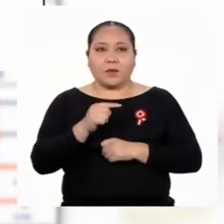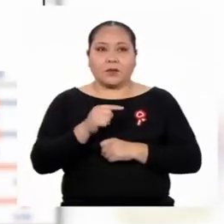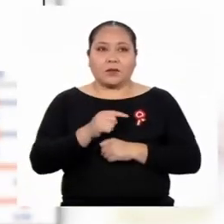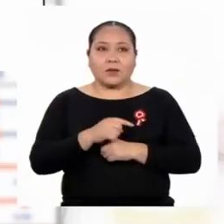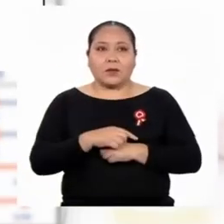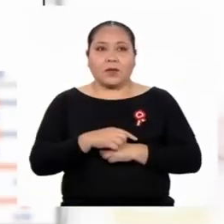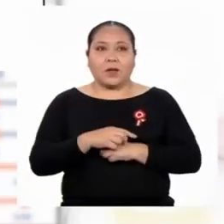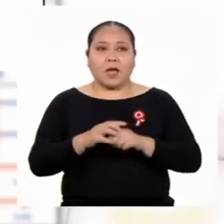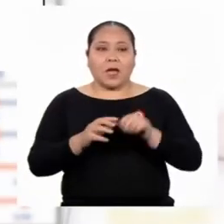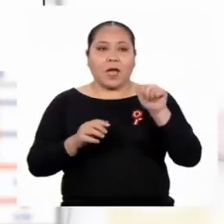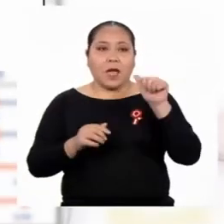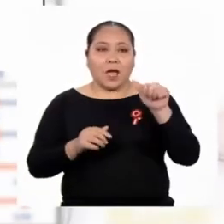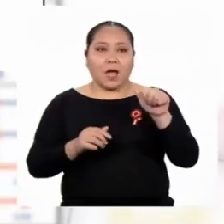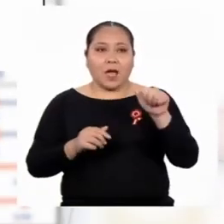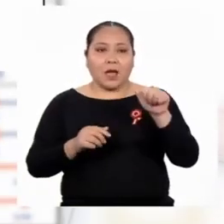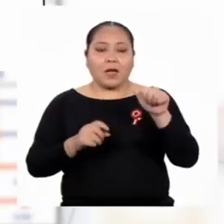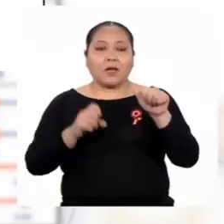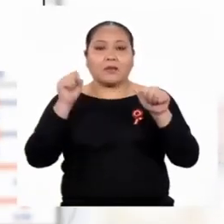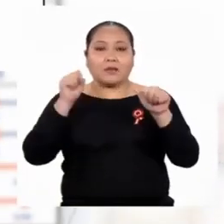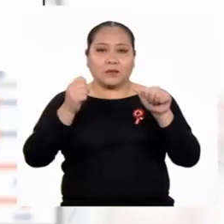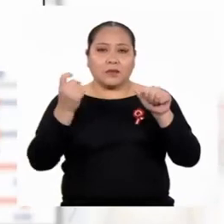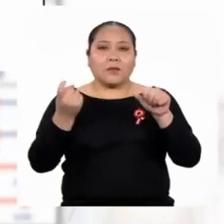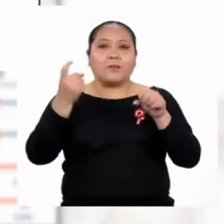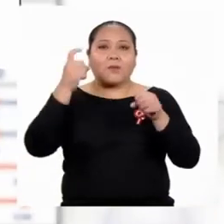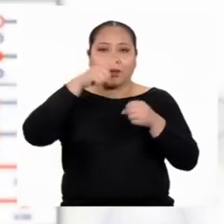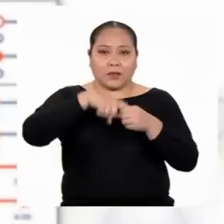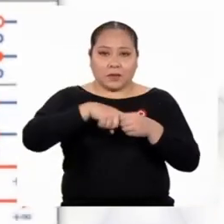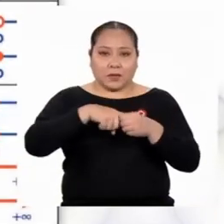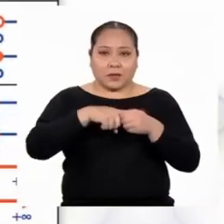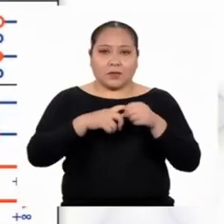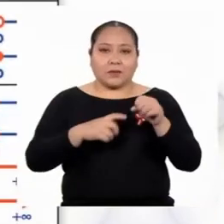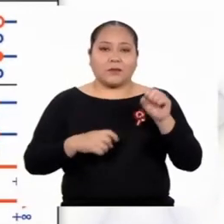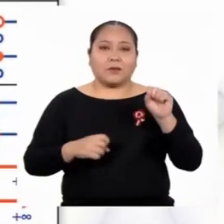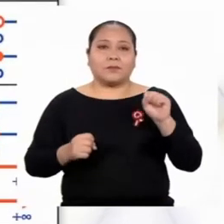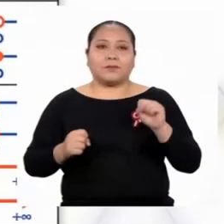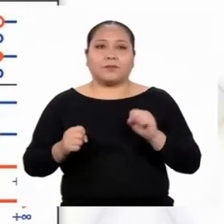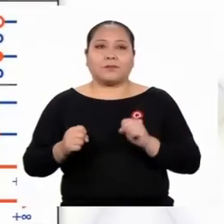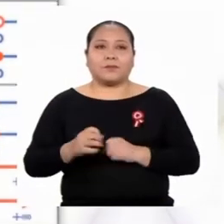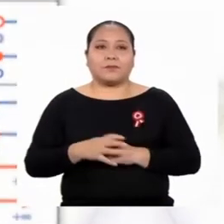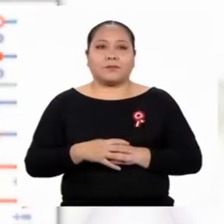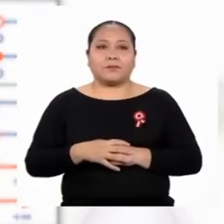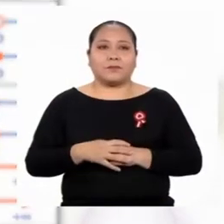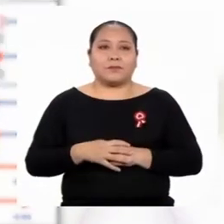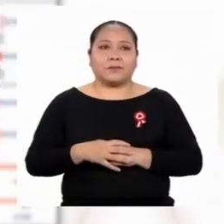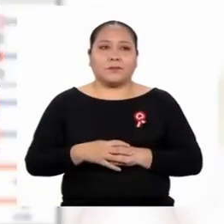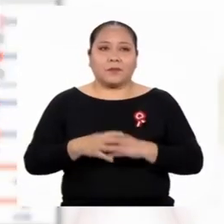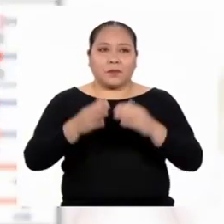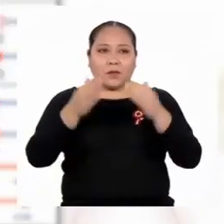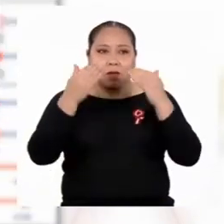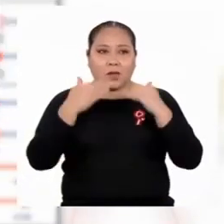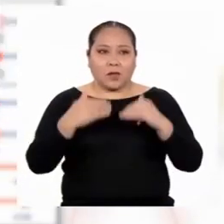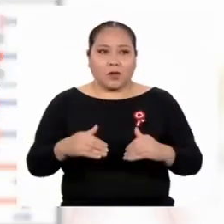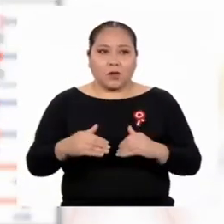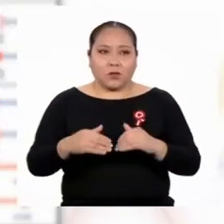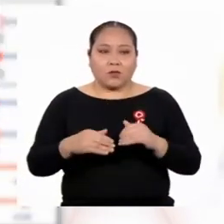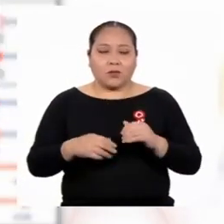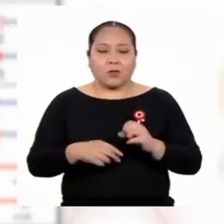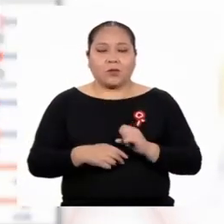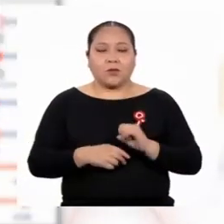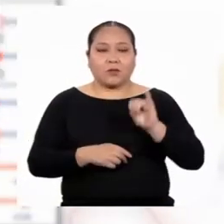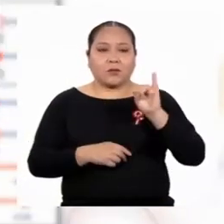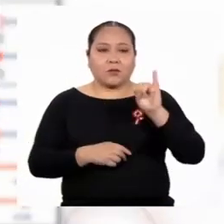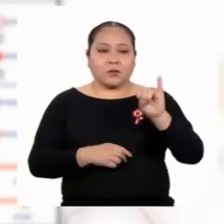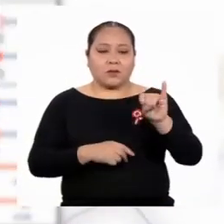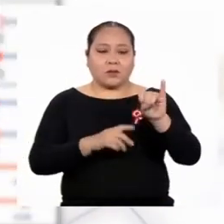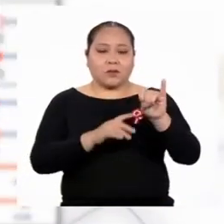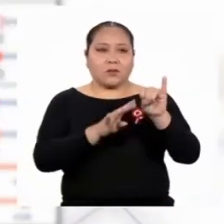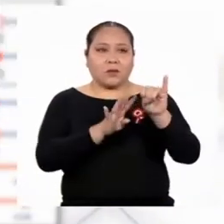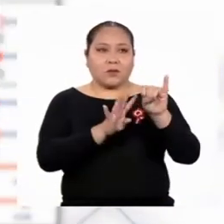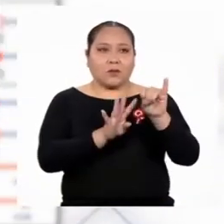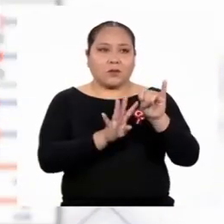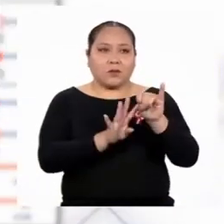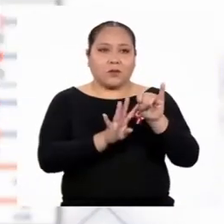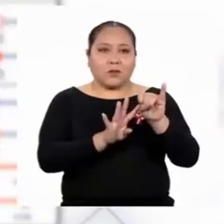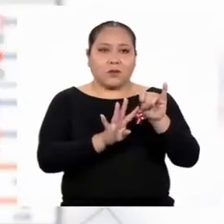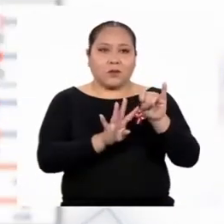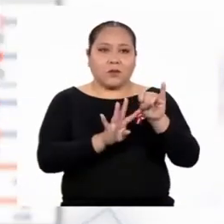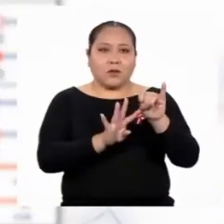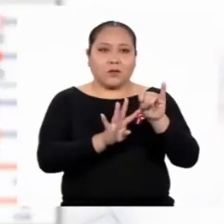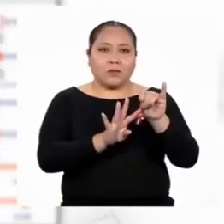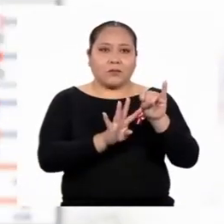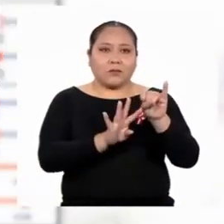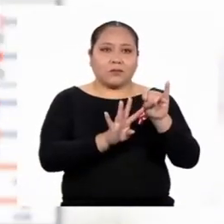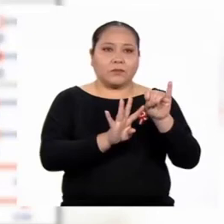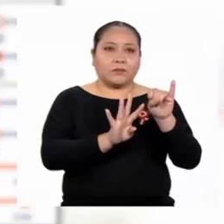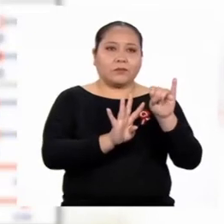A se considera en el intervalo. El otro intervalo semiabierto en su forma